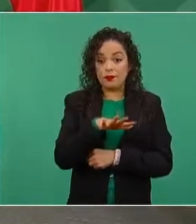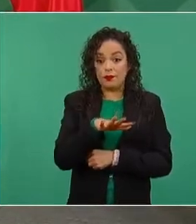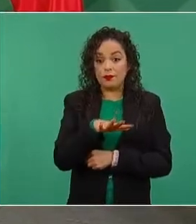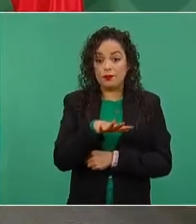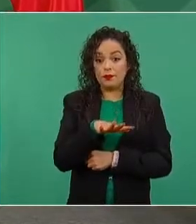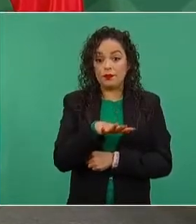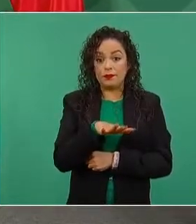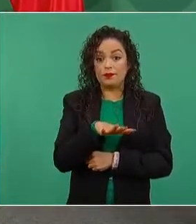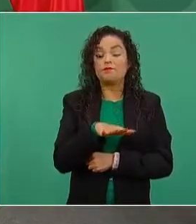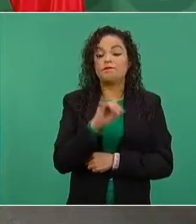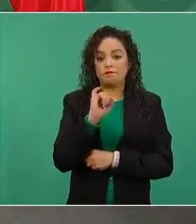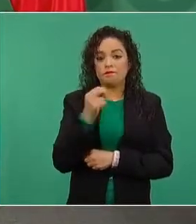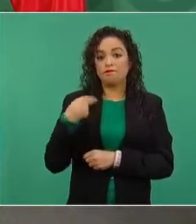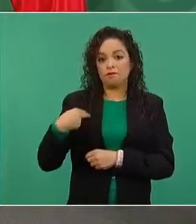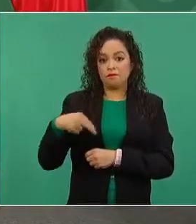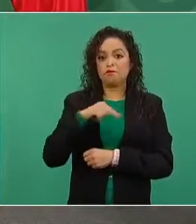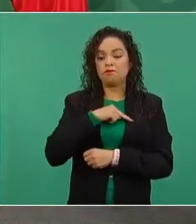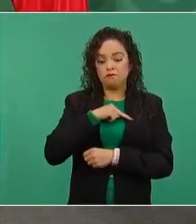con nuestro apoyo,